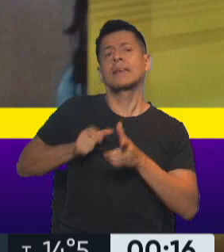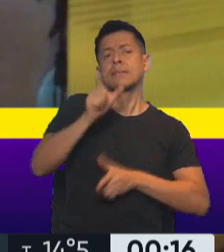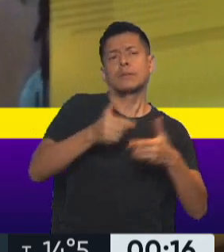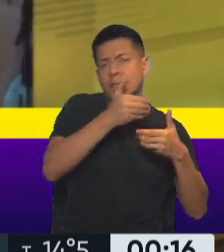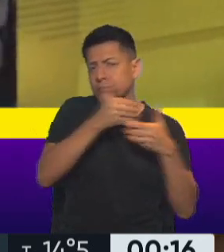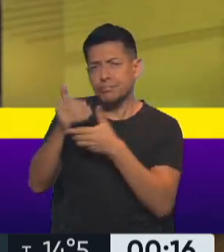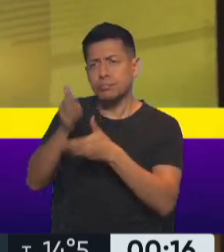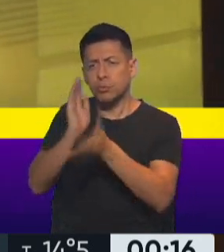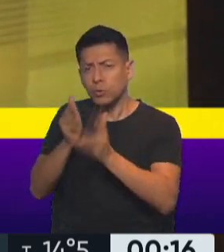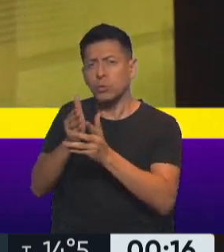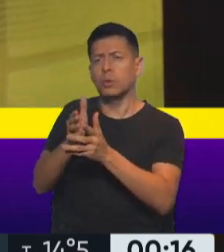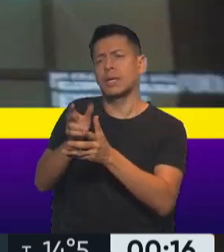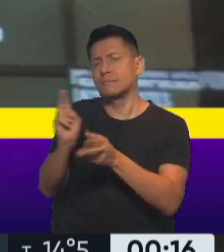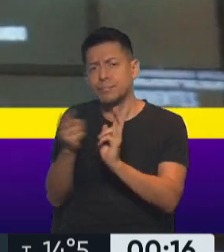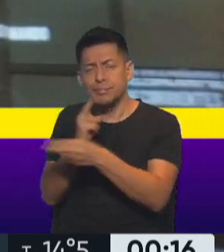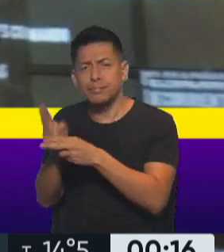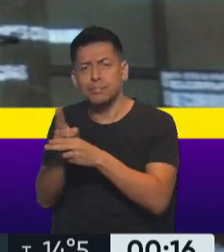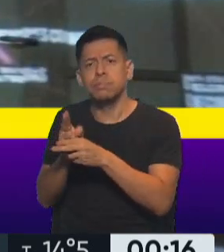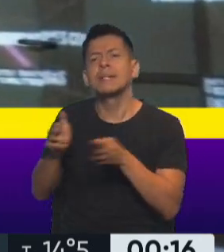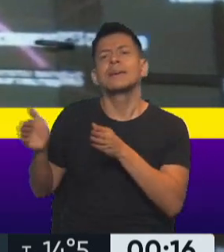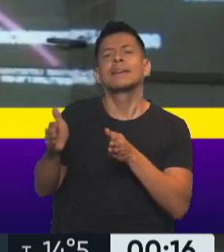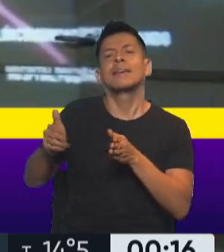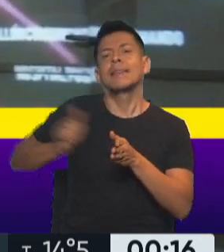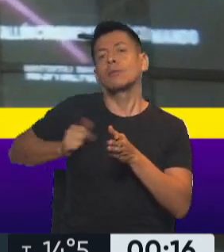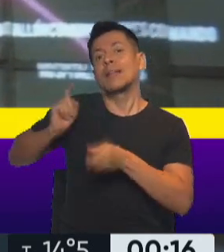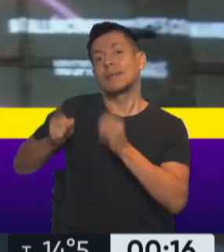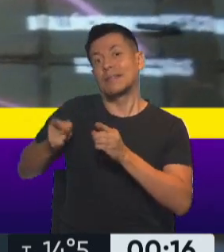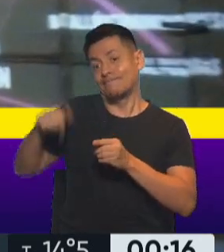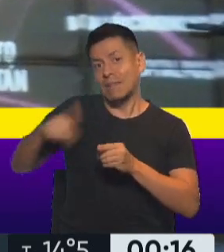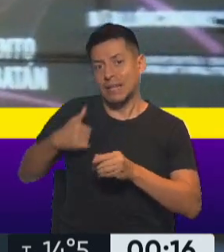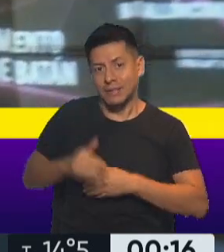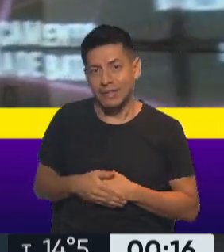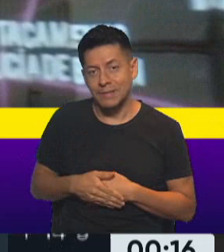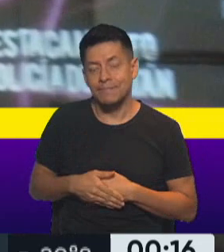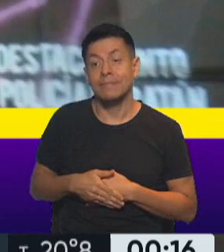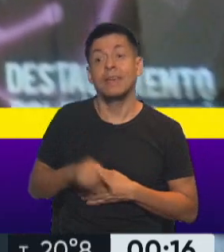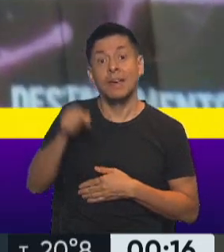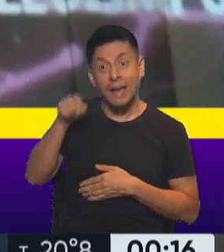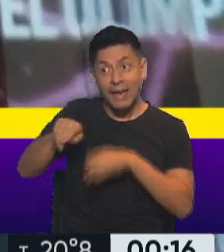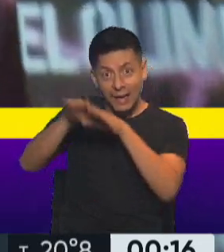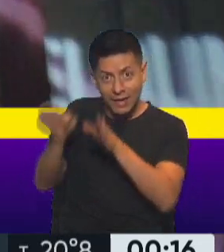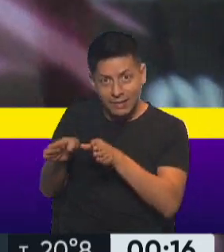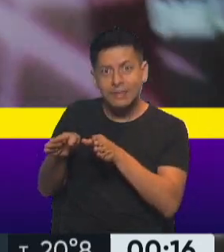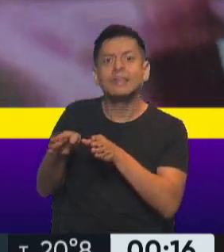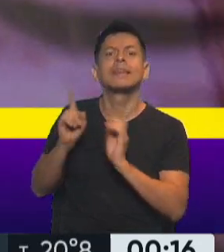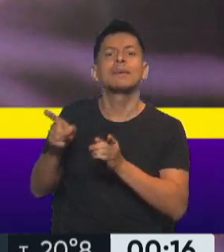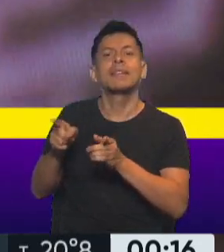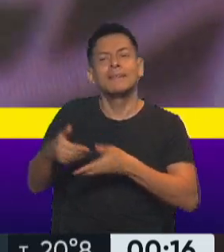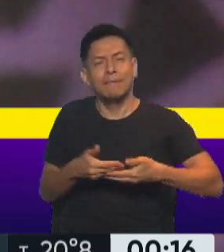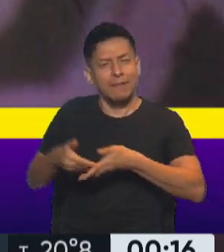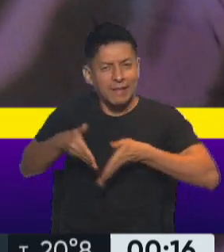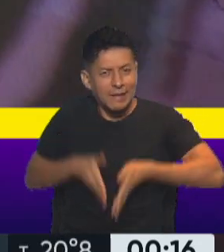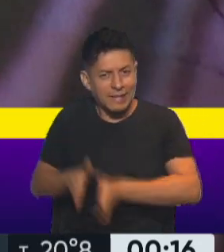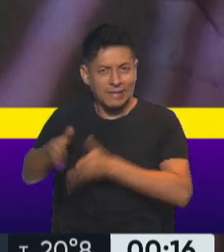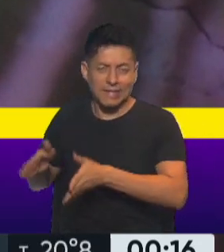exterminio durante la última dictadura cívico-militar en la Argentina. Allí también nacieron niños y niñas que